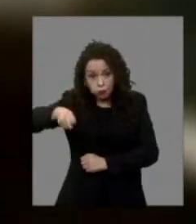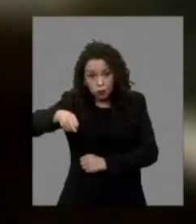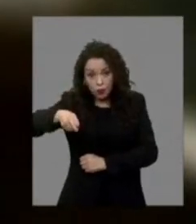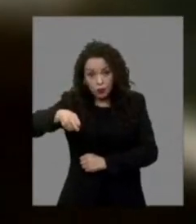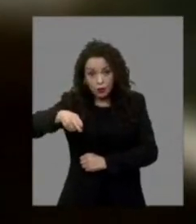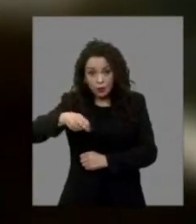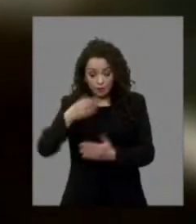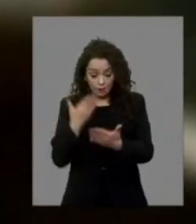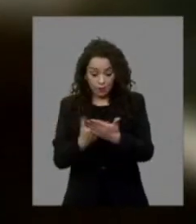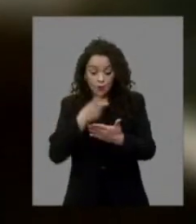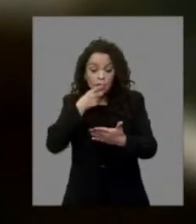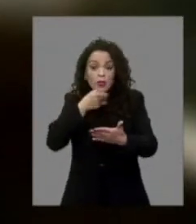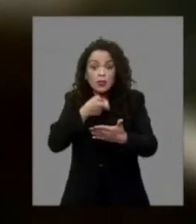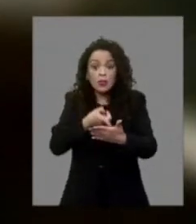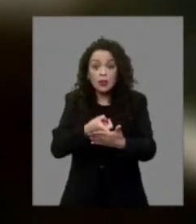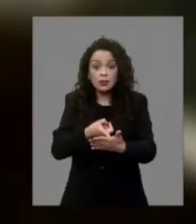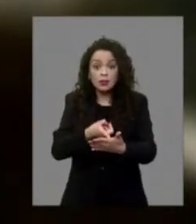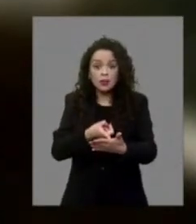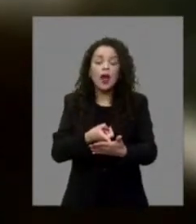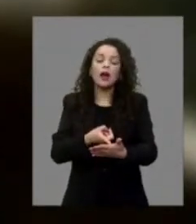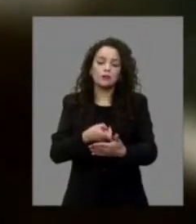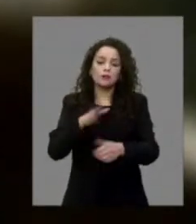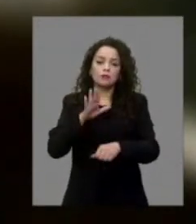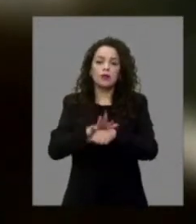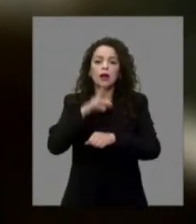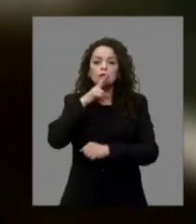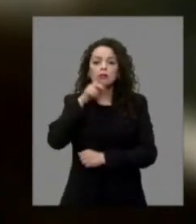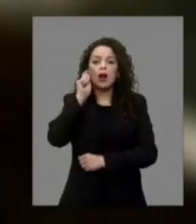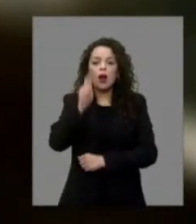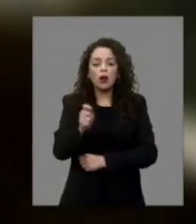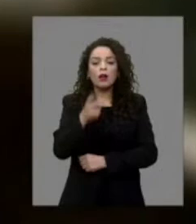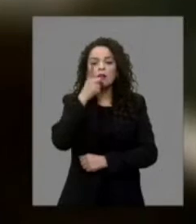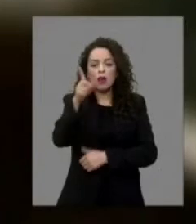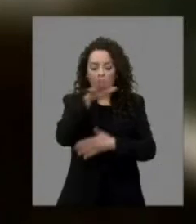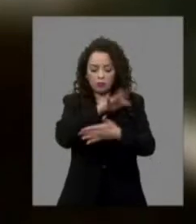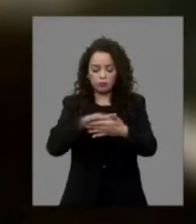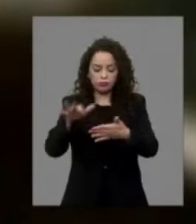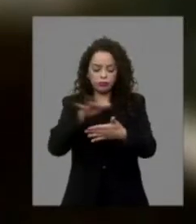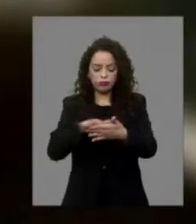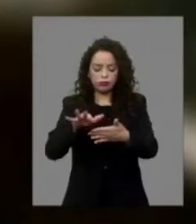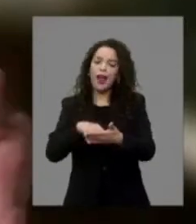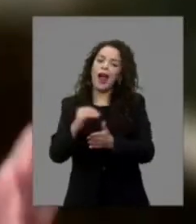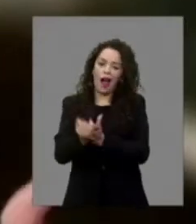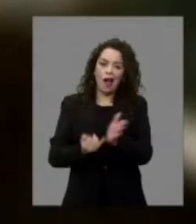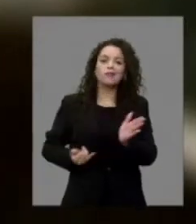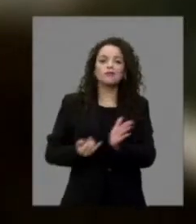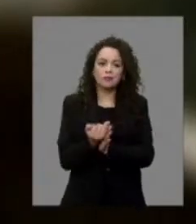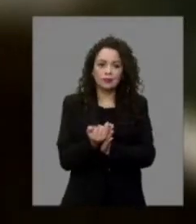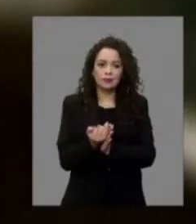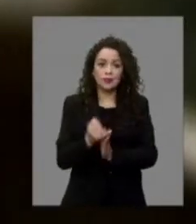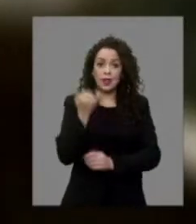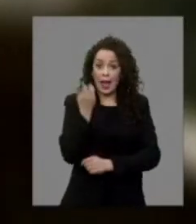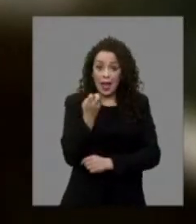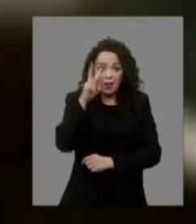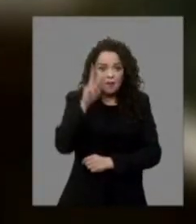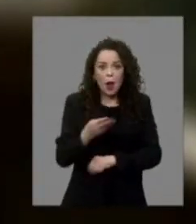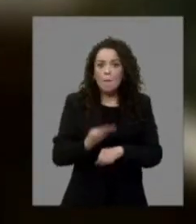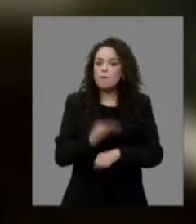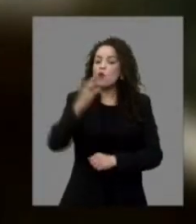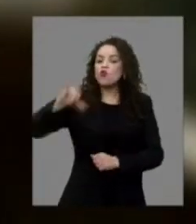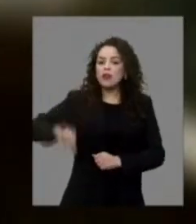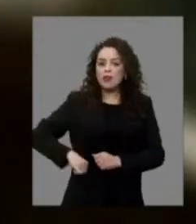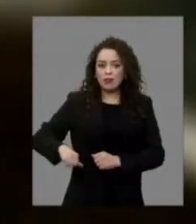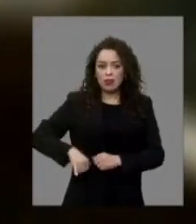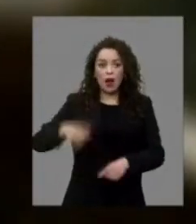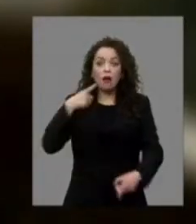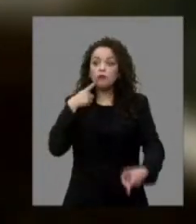debe preferirse la aplicación del texto constitucional. Y aquí surgió un debate muy interesante en relación con el